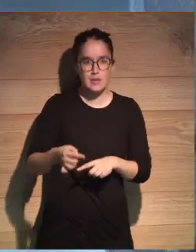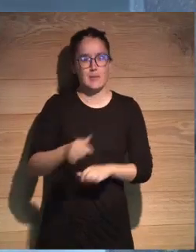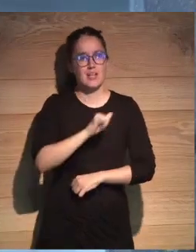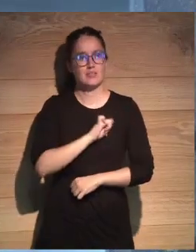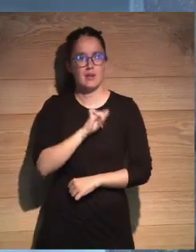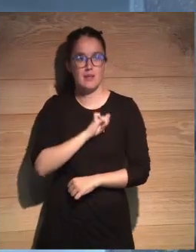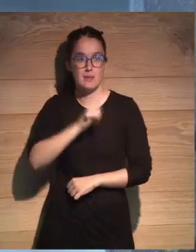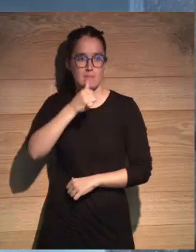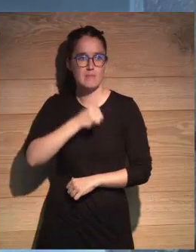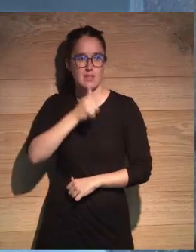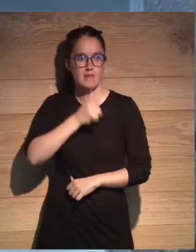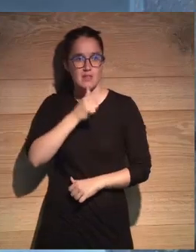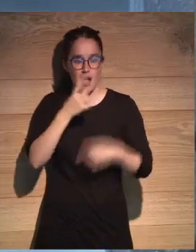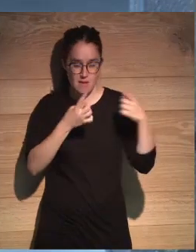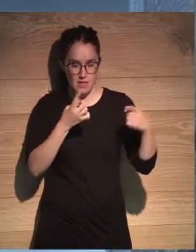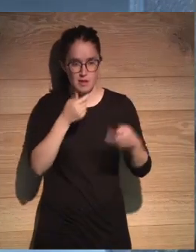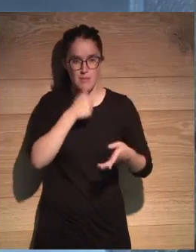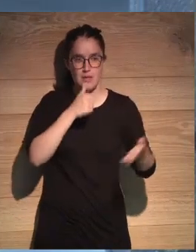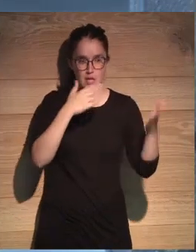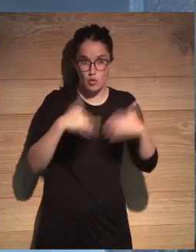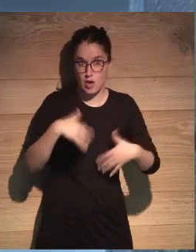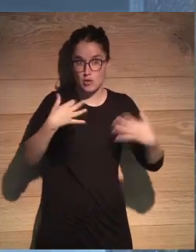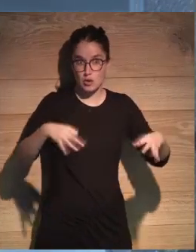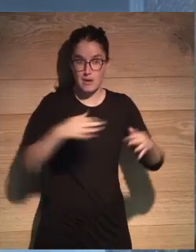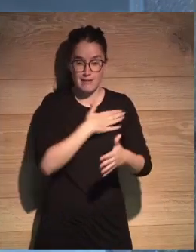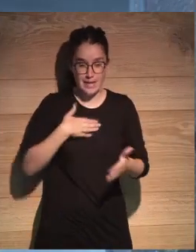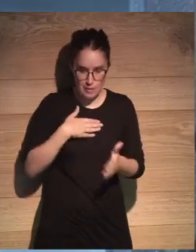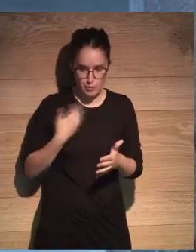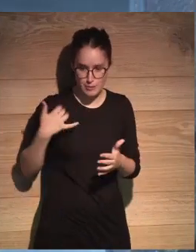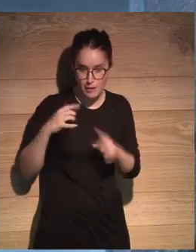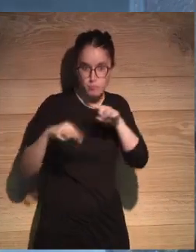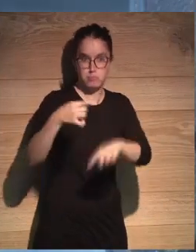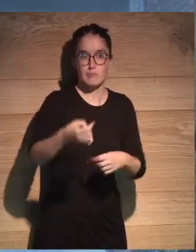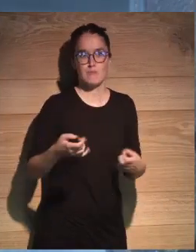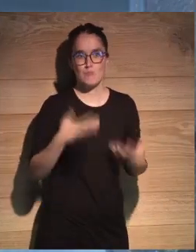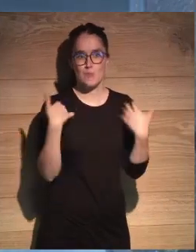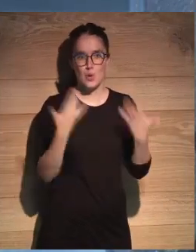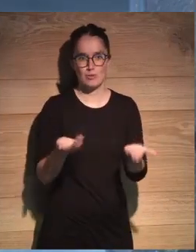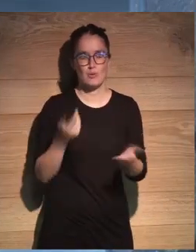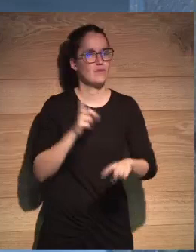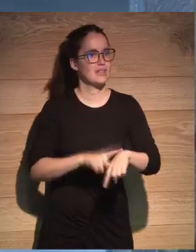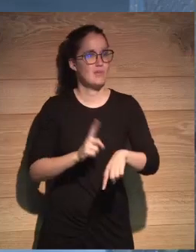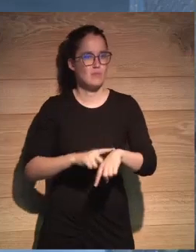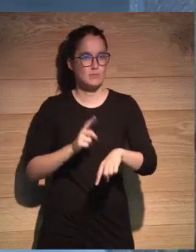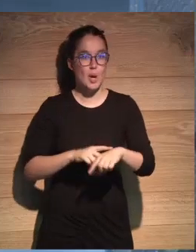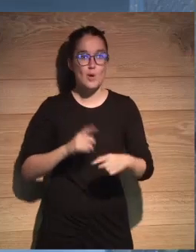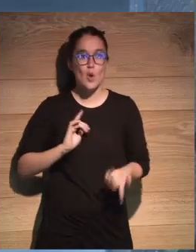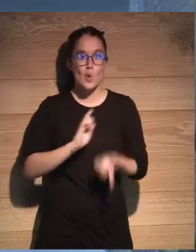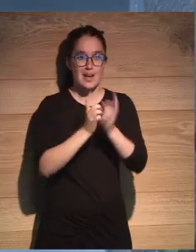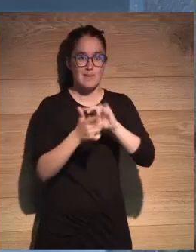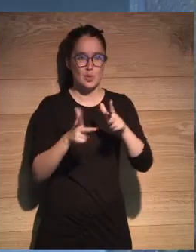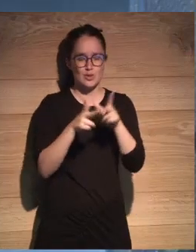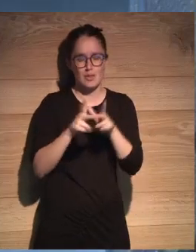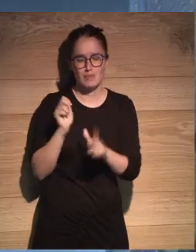creo que esto es, a veces nos impacientamos, es normal porque queremos ver los efectos pronto, pero es que lleva tiempo, porque un cambio social siempre lleva